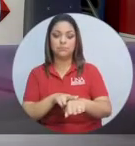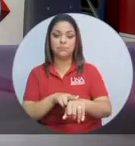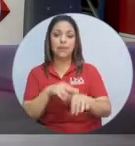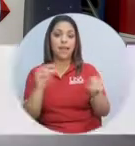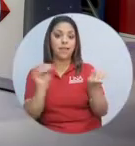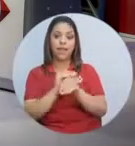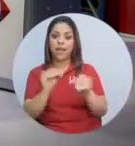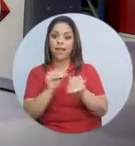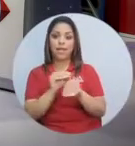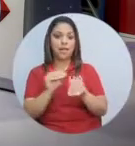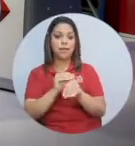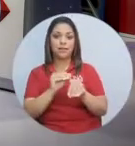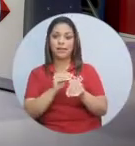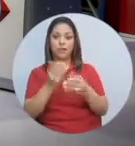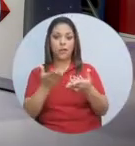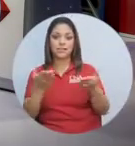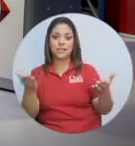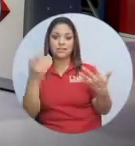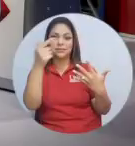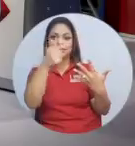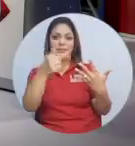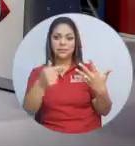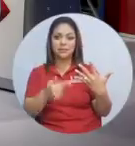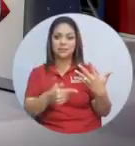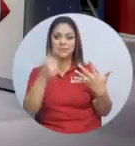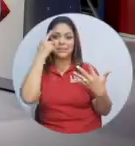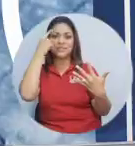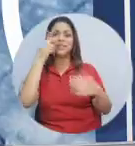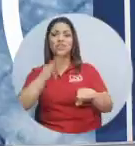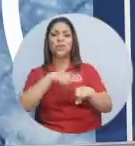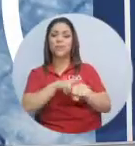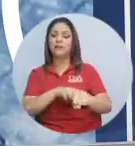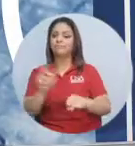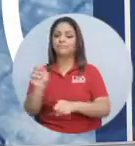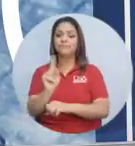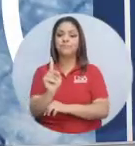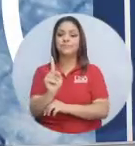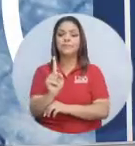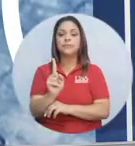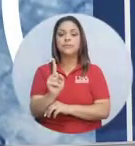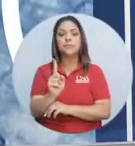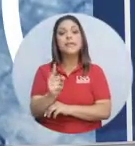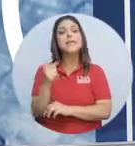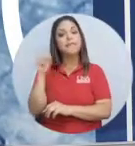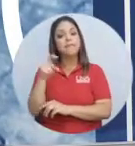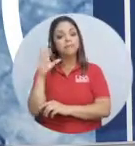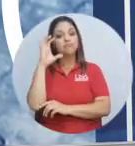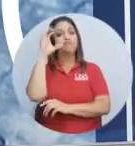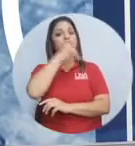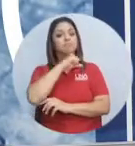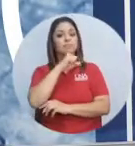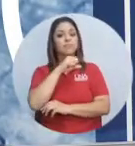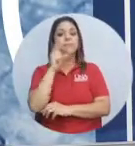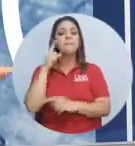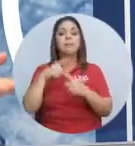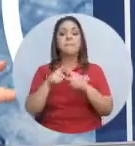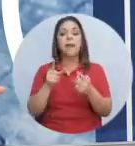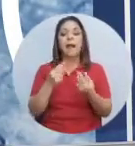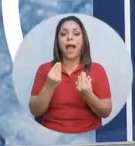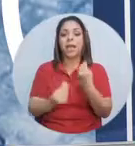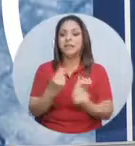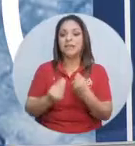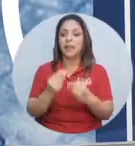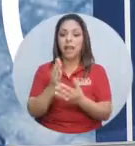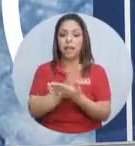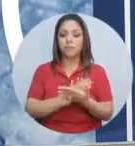Eddie explicaba, entre otras manifestaciones, es normal. Pero sobre todo aprender a distinguirlo para hacer algo. ¿Qué